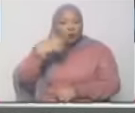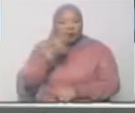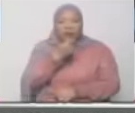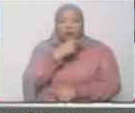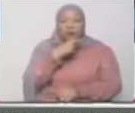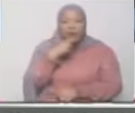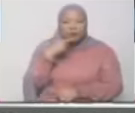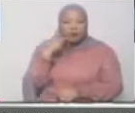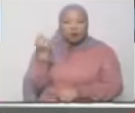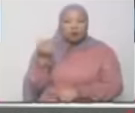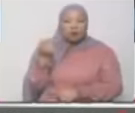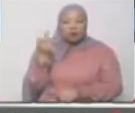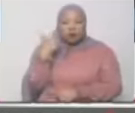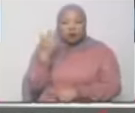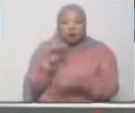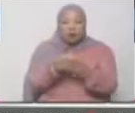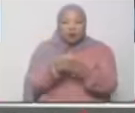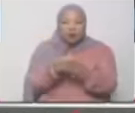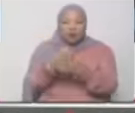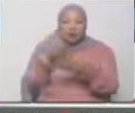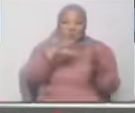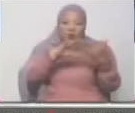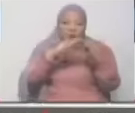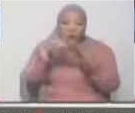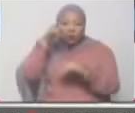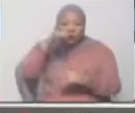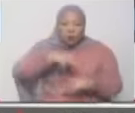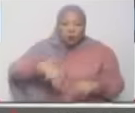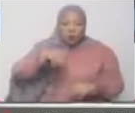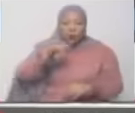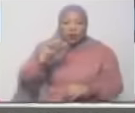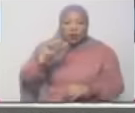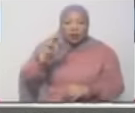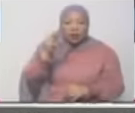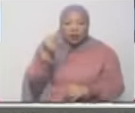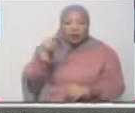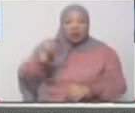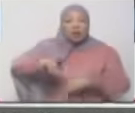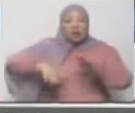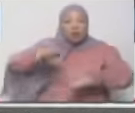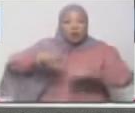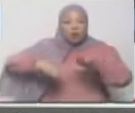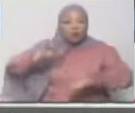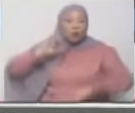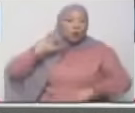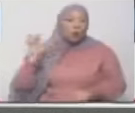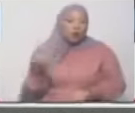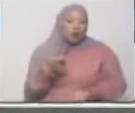Mandarina en Araira, mis compañeros de Araira, allá están, ¿ah? De Guatire,